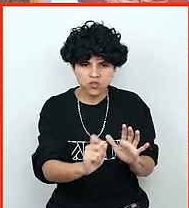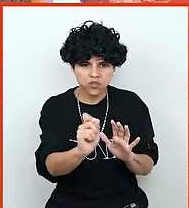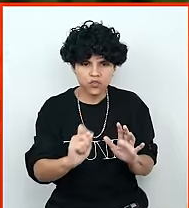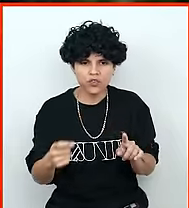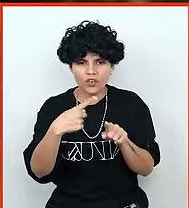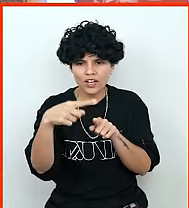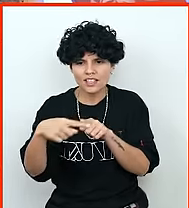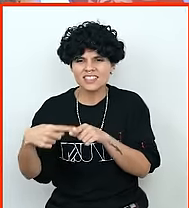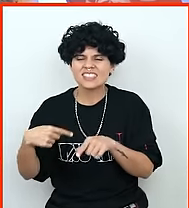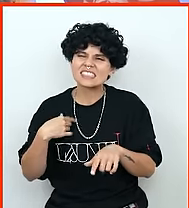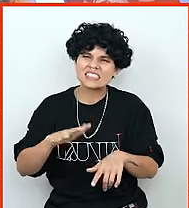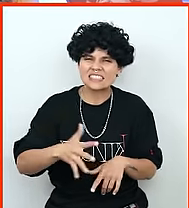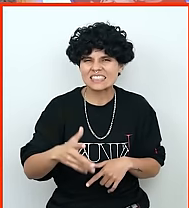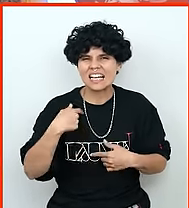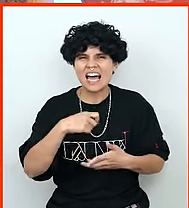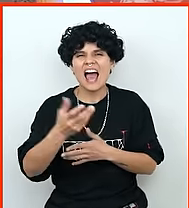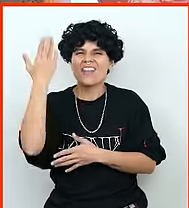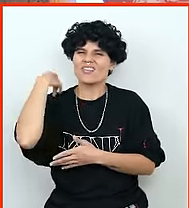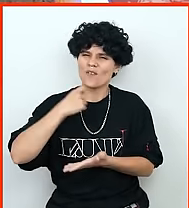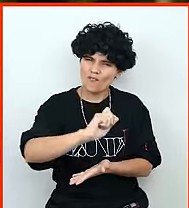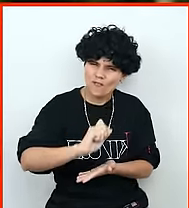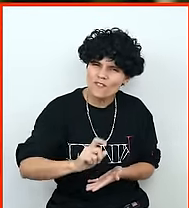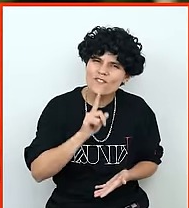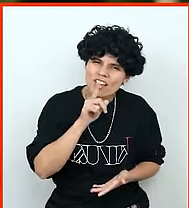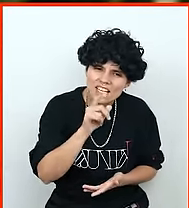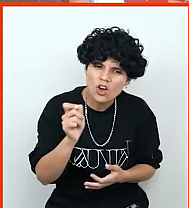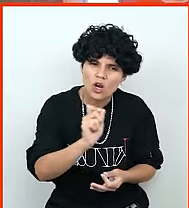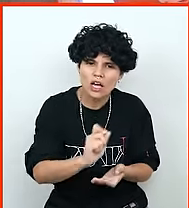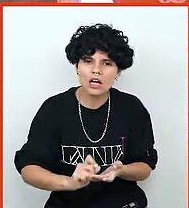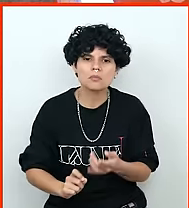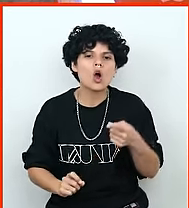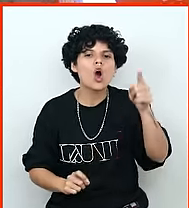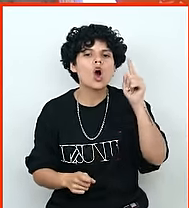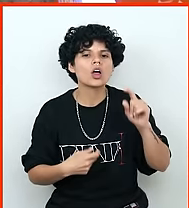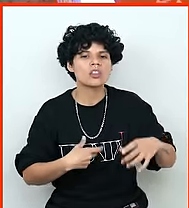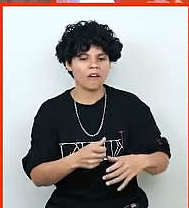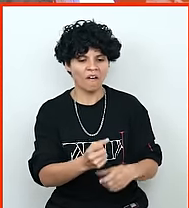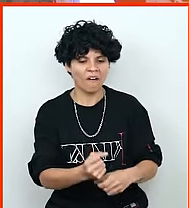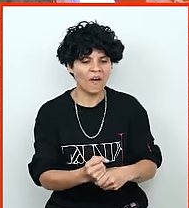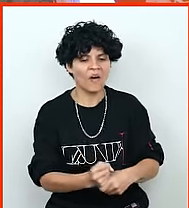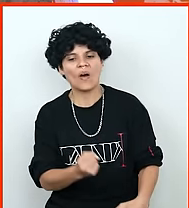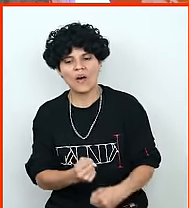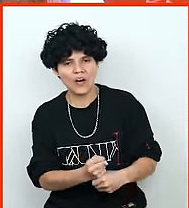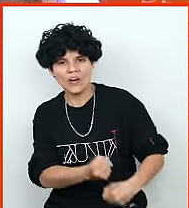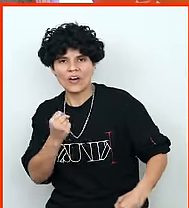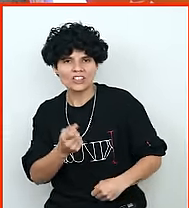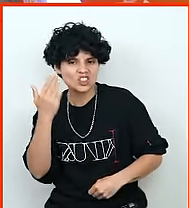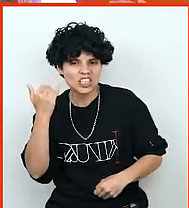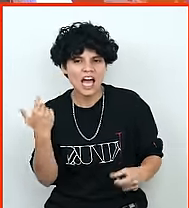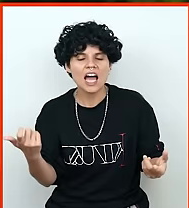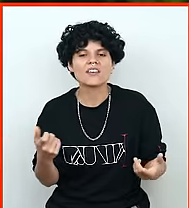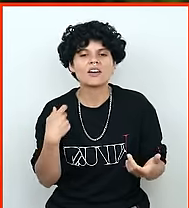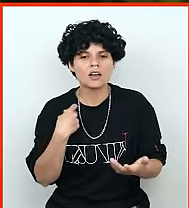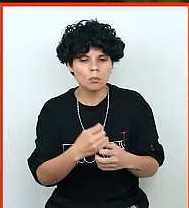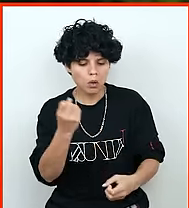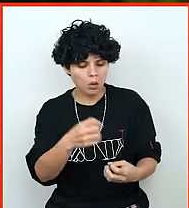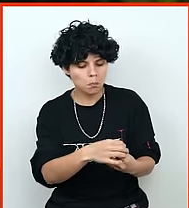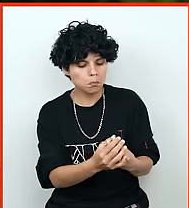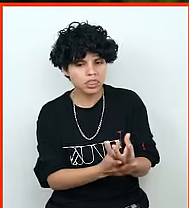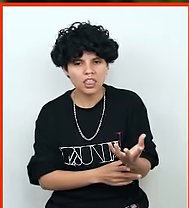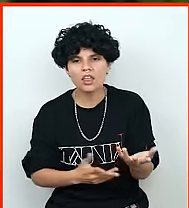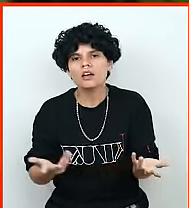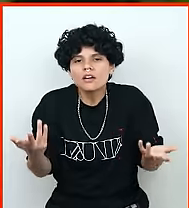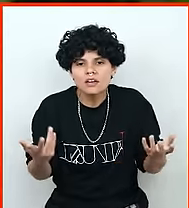¿verdad? Me gustaba Raya, ya no lo sí, manejo como no, antes, pero me acuerdo de algo. Y me claro, nuestros compadres no saben ni abrir la weá, se pintan